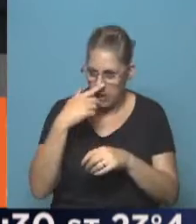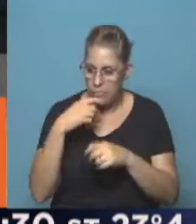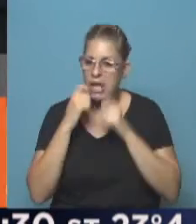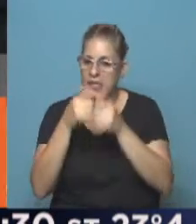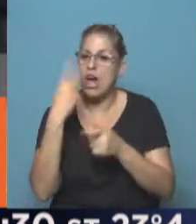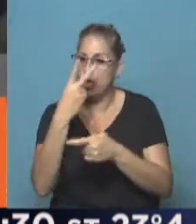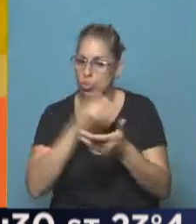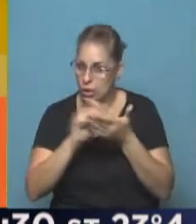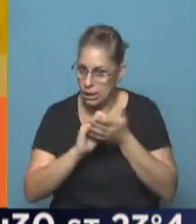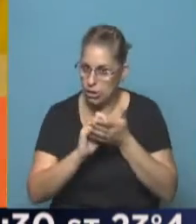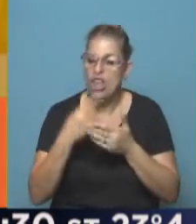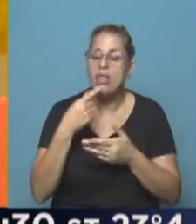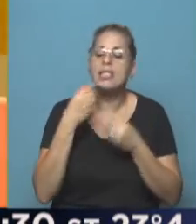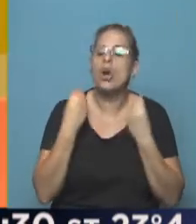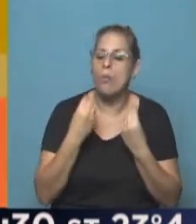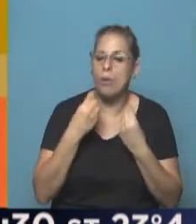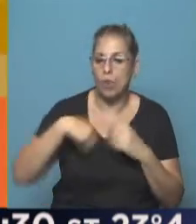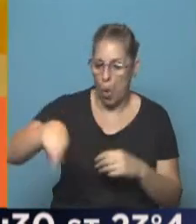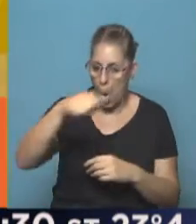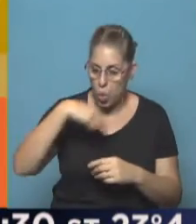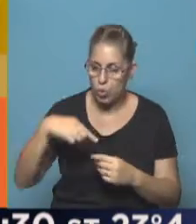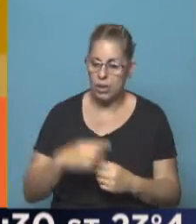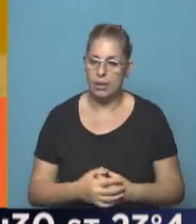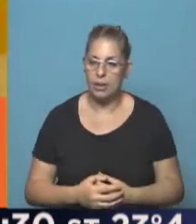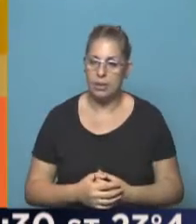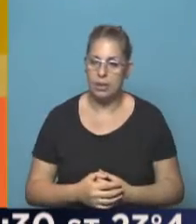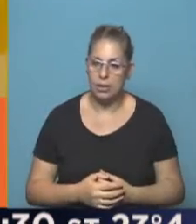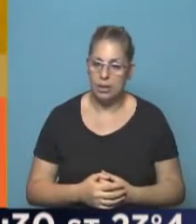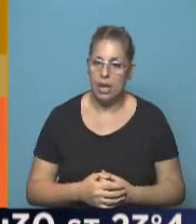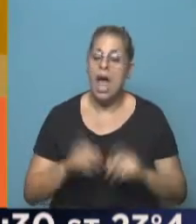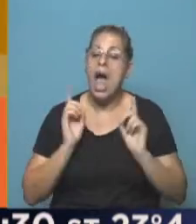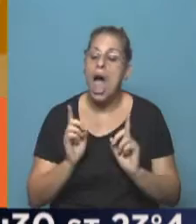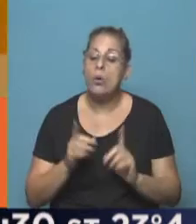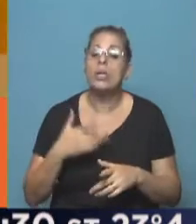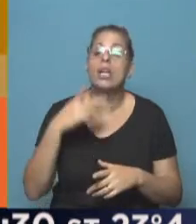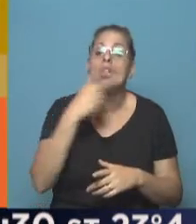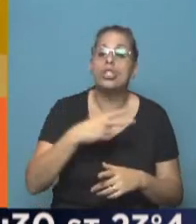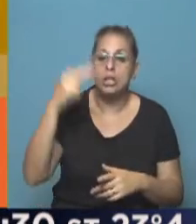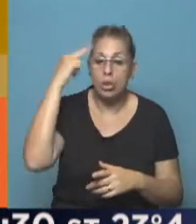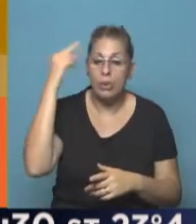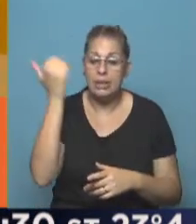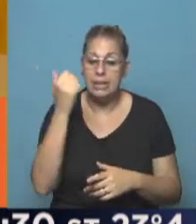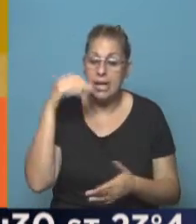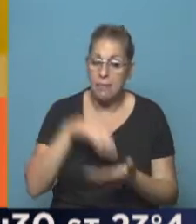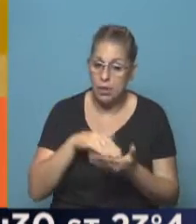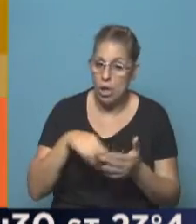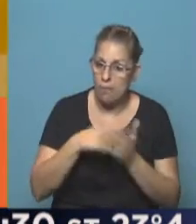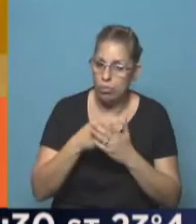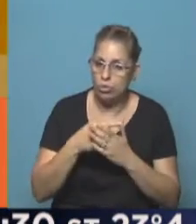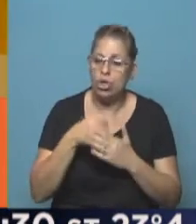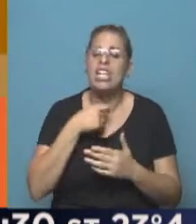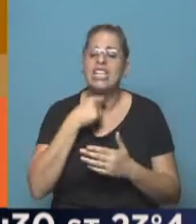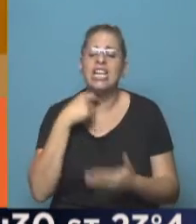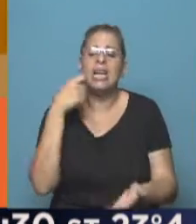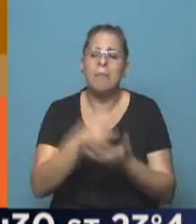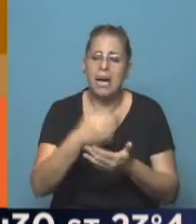complementario? Lo que está diciendo es, miren, aunque sean estos 296 millones, si en realidad lo que ofrece es pagarlo